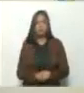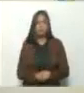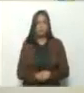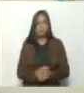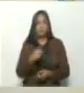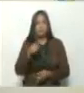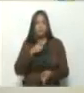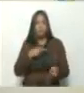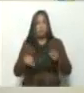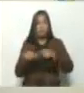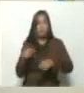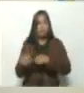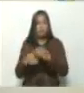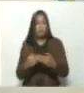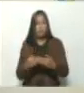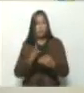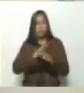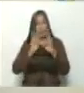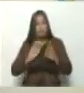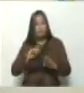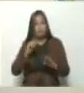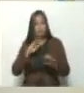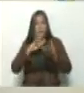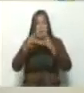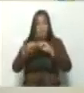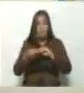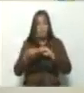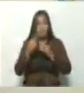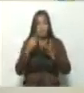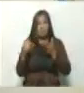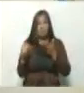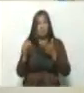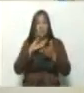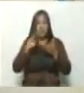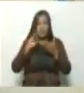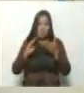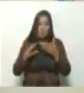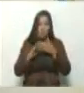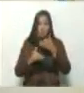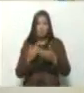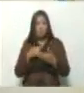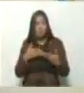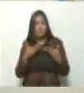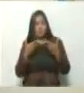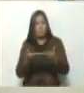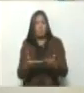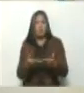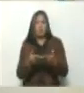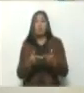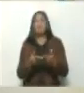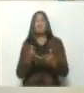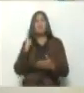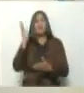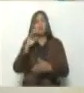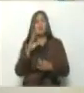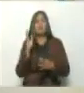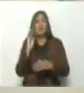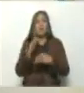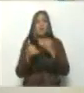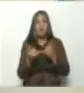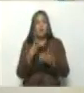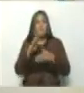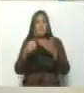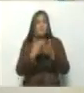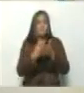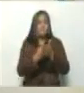una ordenanza que se ha venido adecuando a varias características y elementos que nos han dado en el Congreso, en las asambleas, y bueno, son